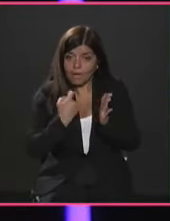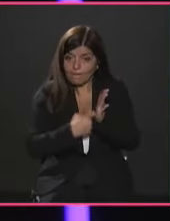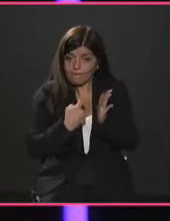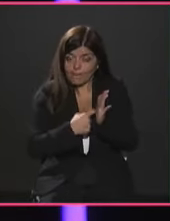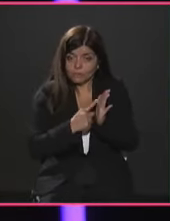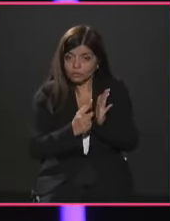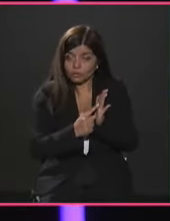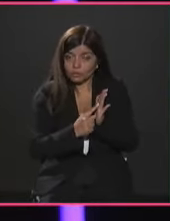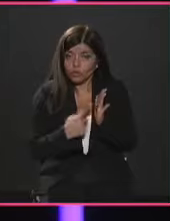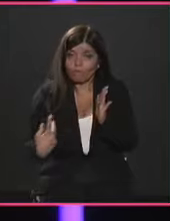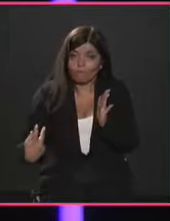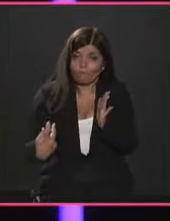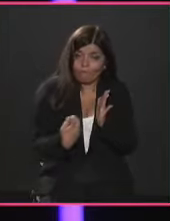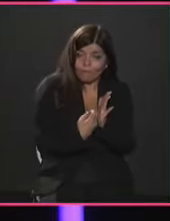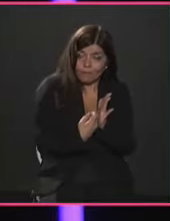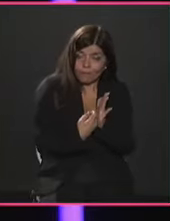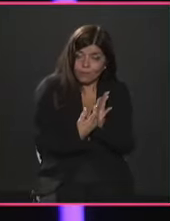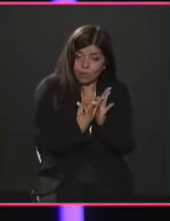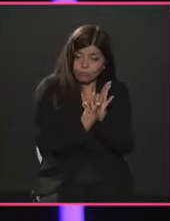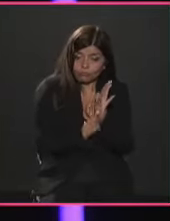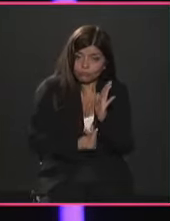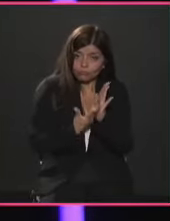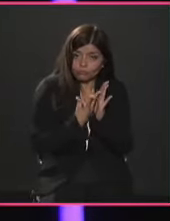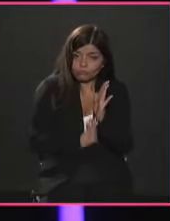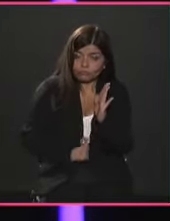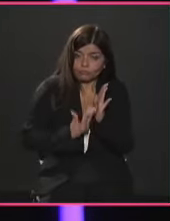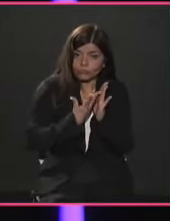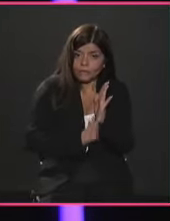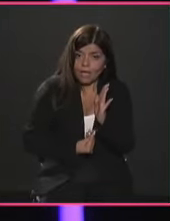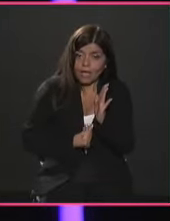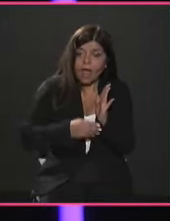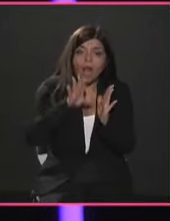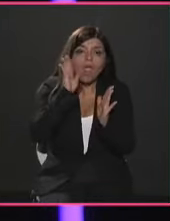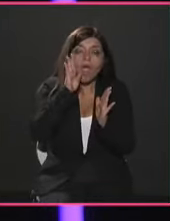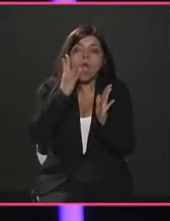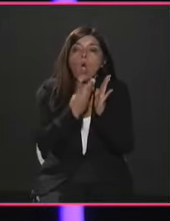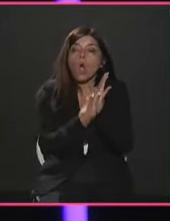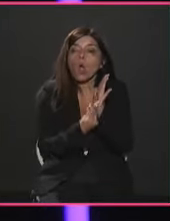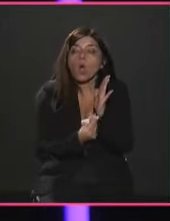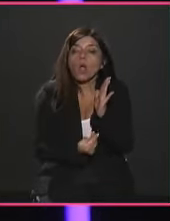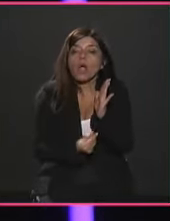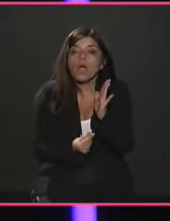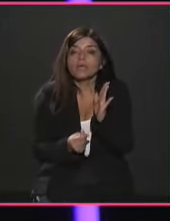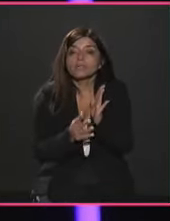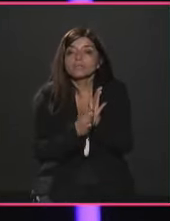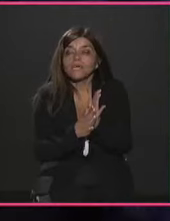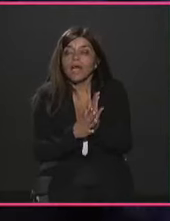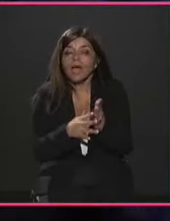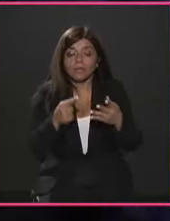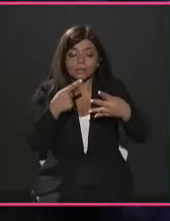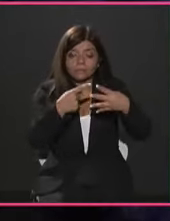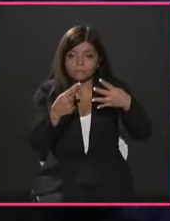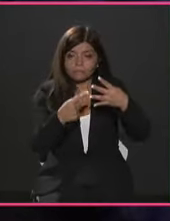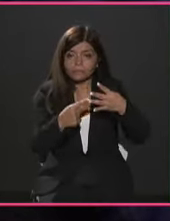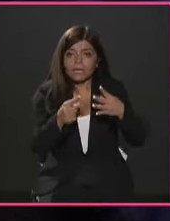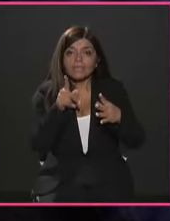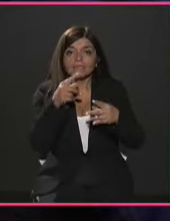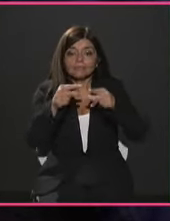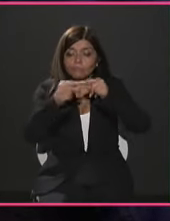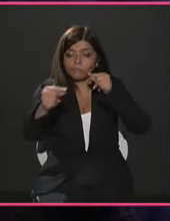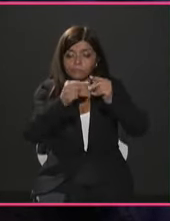tuvieron que insertar ceter para poder drenar su abdomen y le estaban sacando lo estaban sacando cinco veces y tenía cinco ces